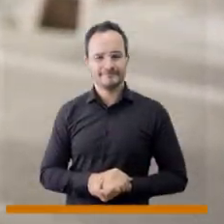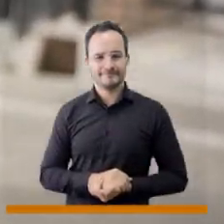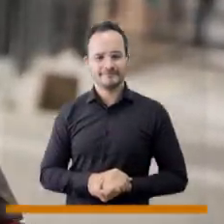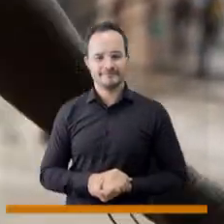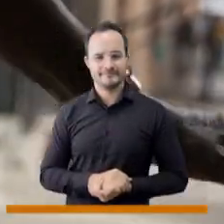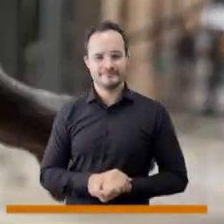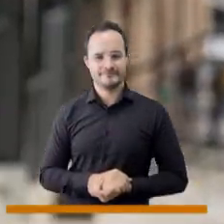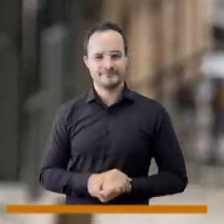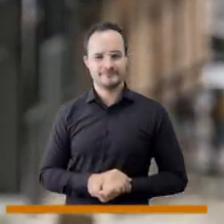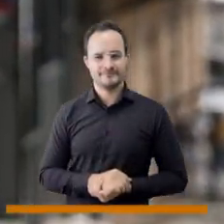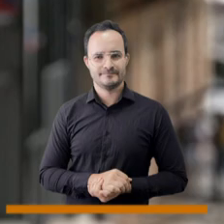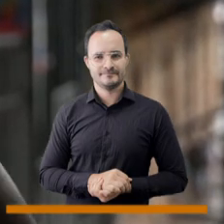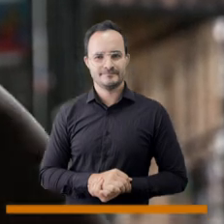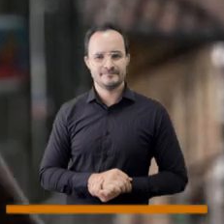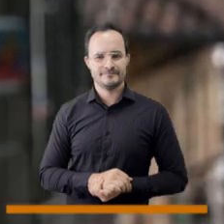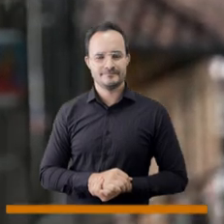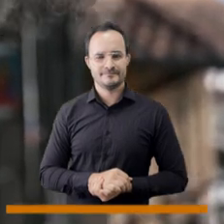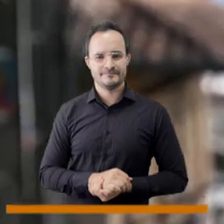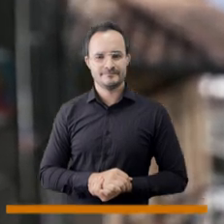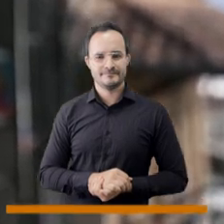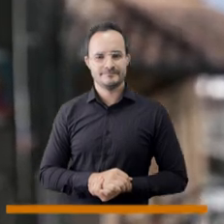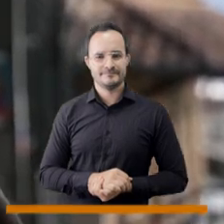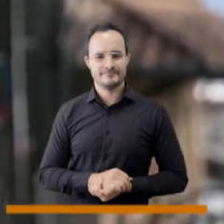Aquí le está dando vuelta, botando toda